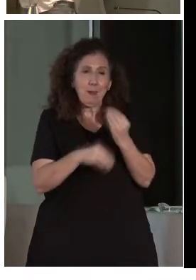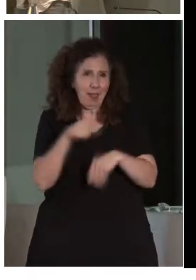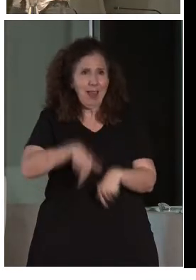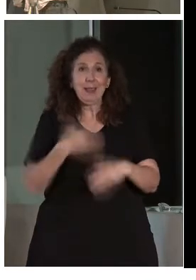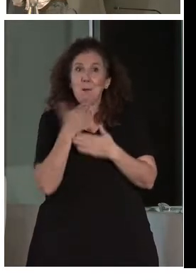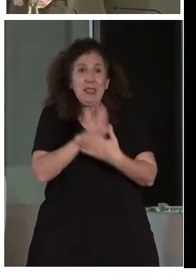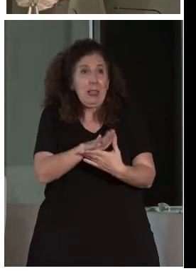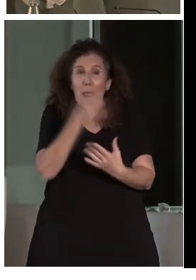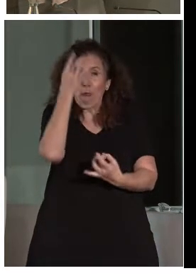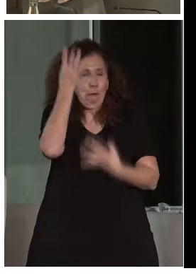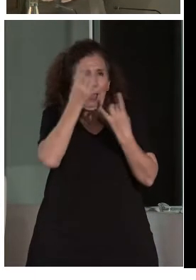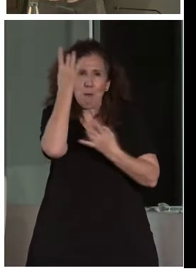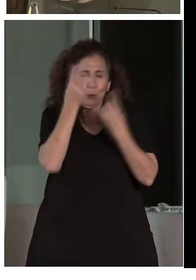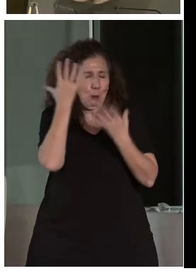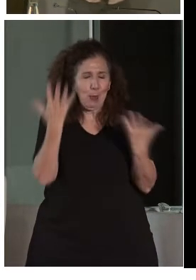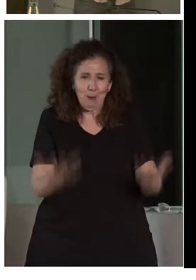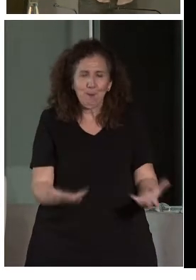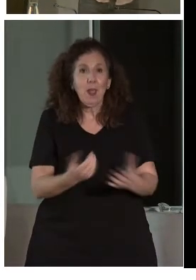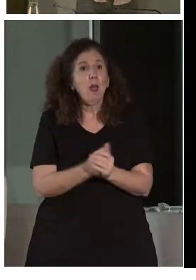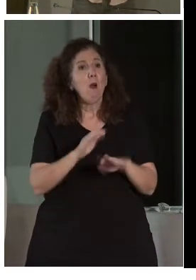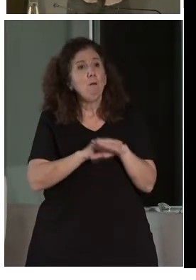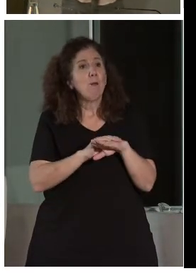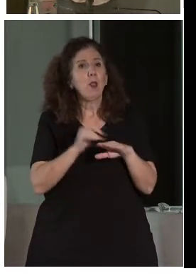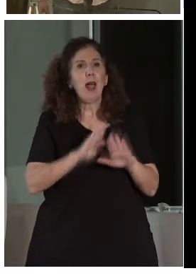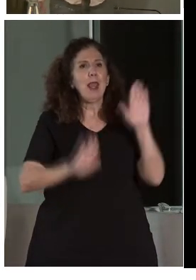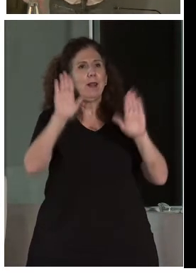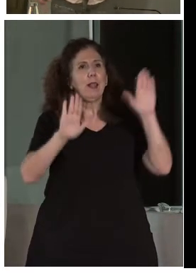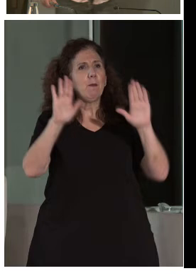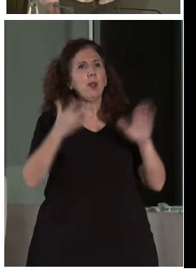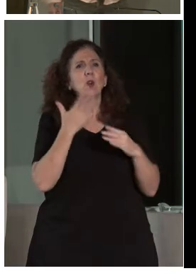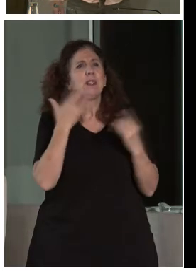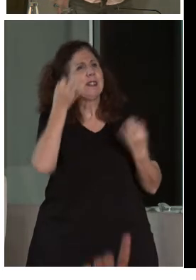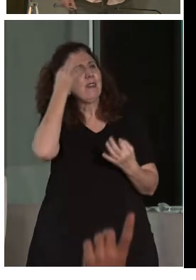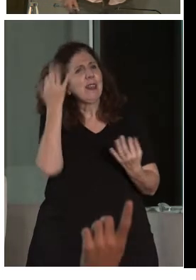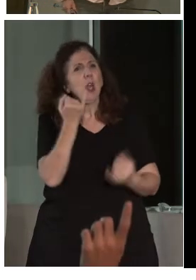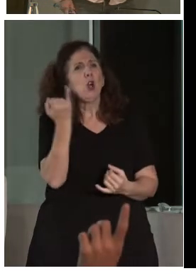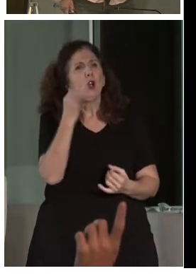fin. Por favor, levantar la mano quien haya oído hablar de la Joelet.